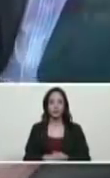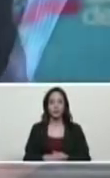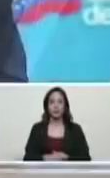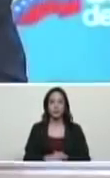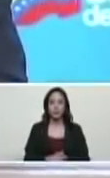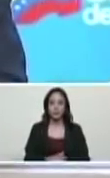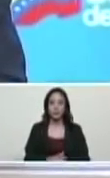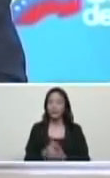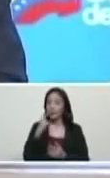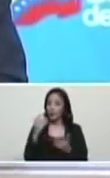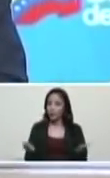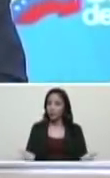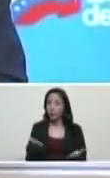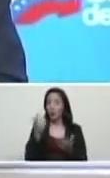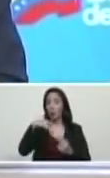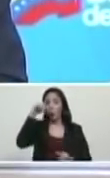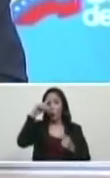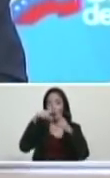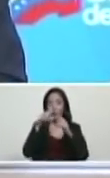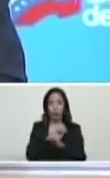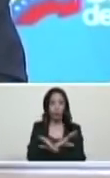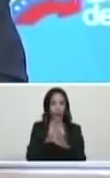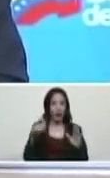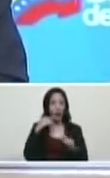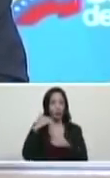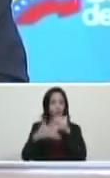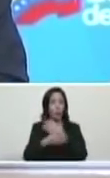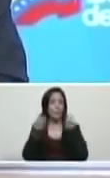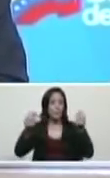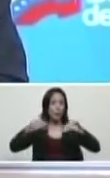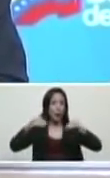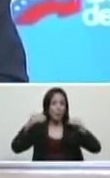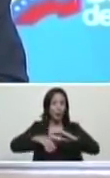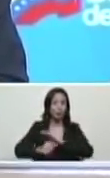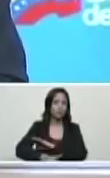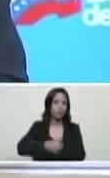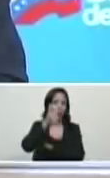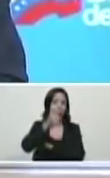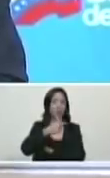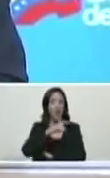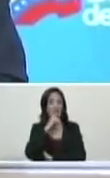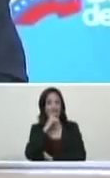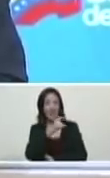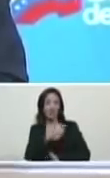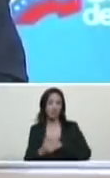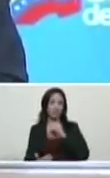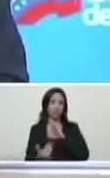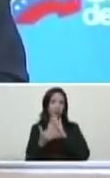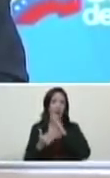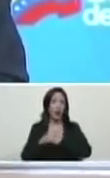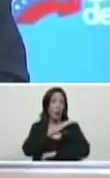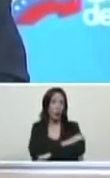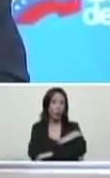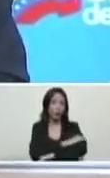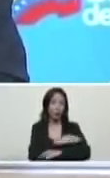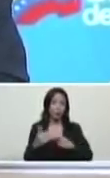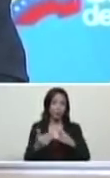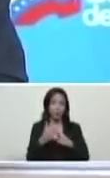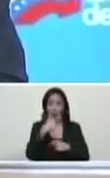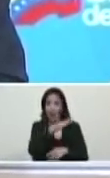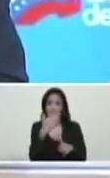vamos a consolidarnos aún más, mucho más. Los enemigos de Venezuela podrán estar planificando lo que les dé la